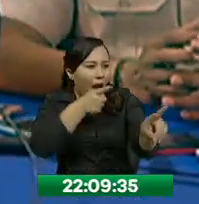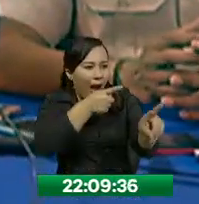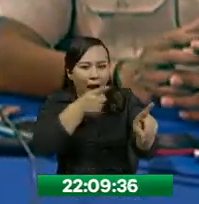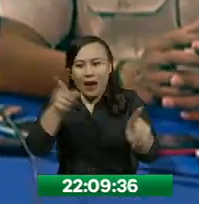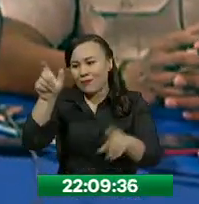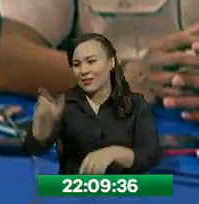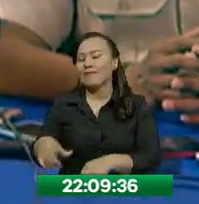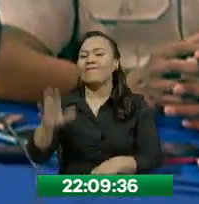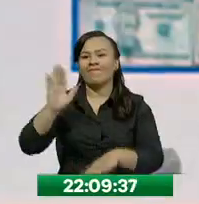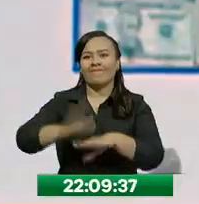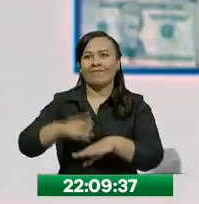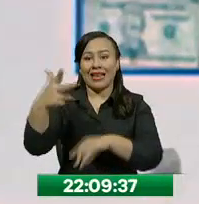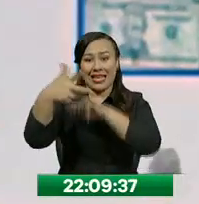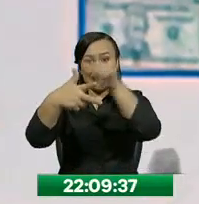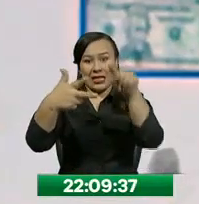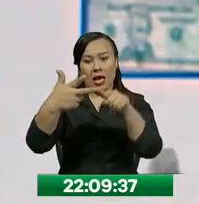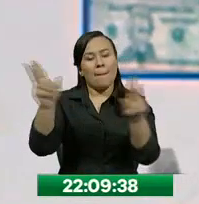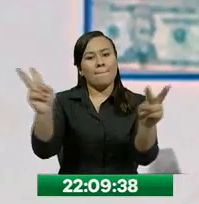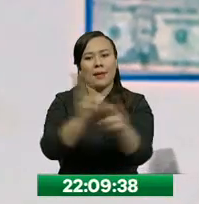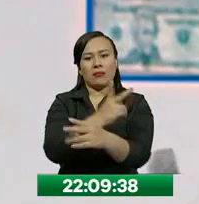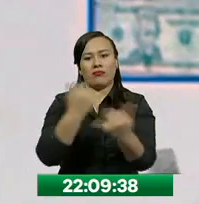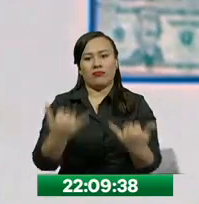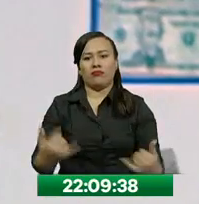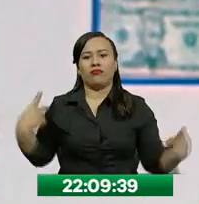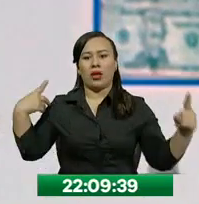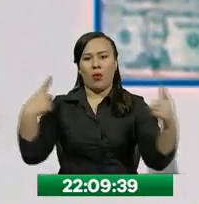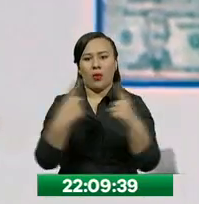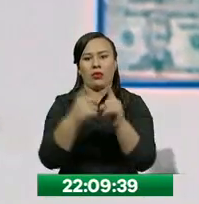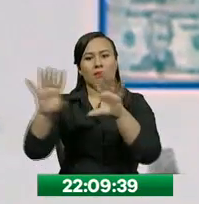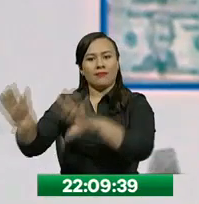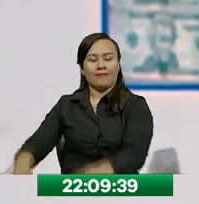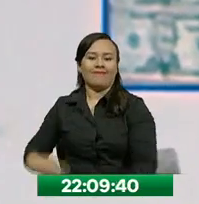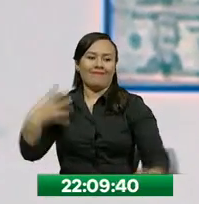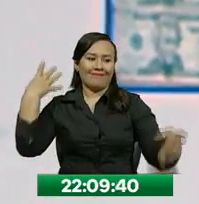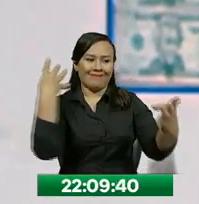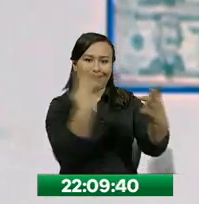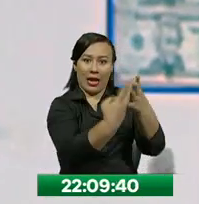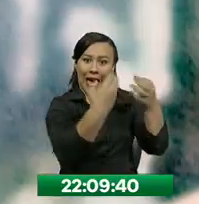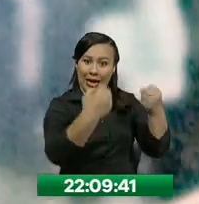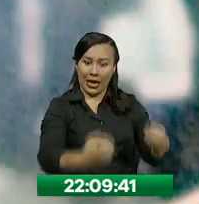3 tienen un amplio historial delictivo y ahora están en la cárcel, pero